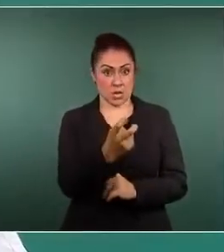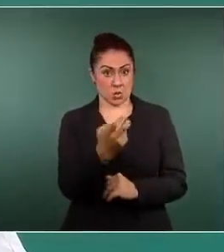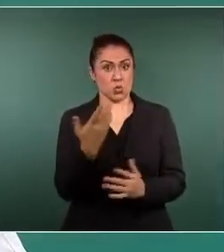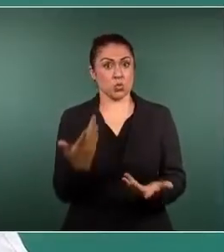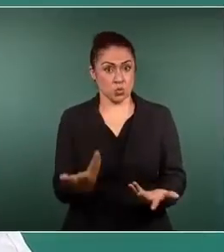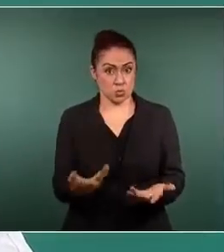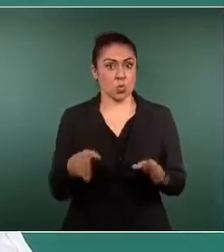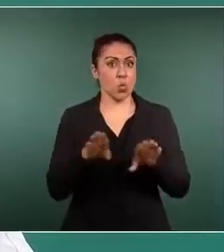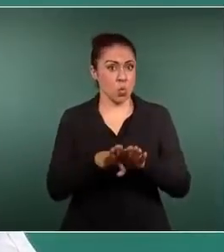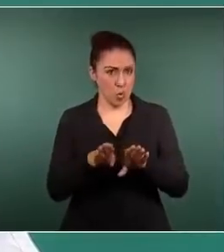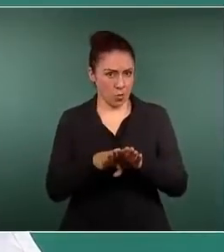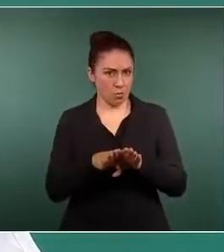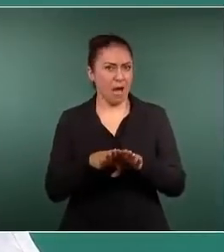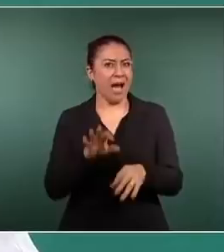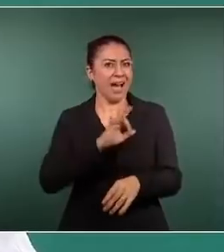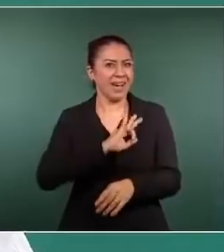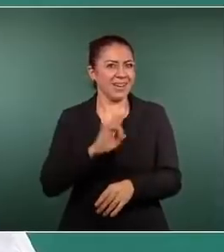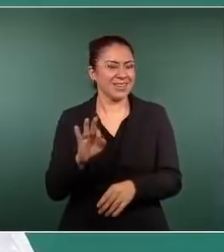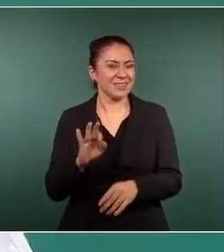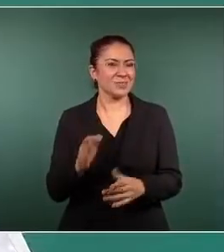eso permite